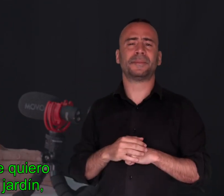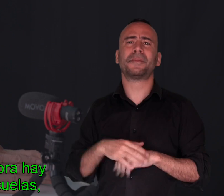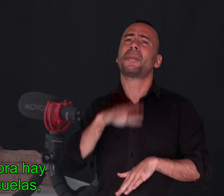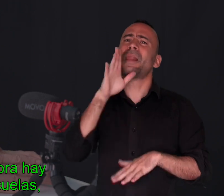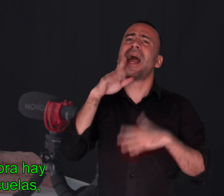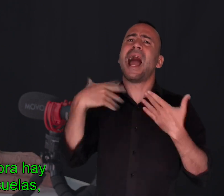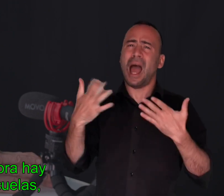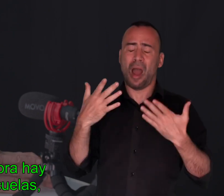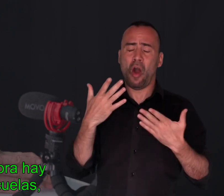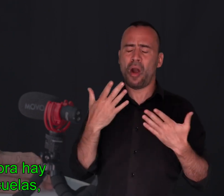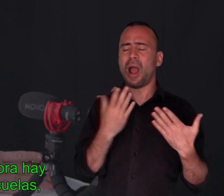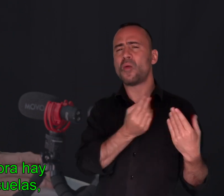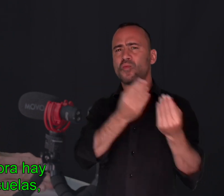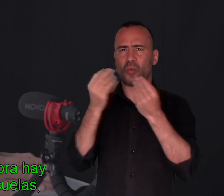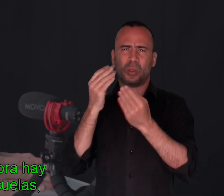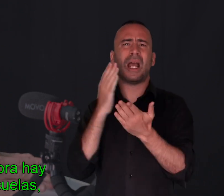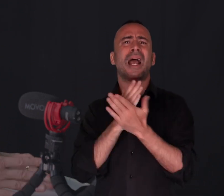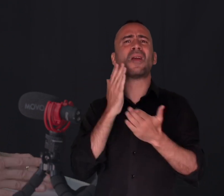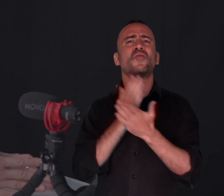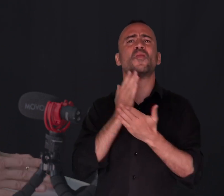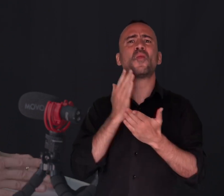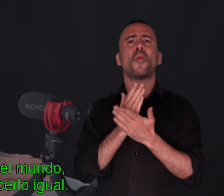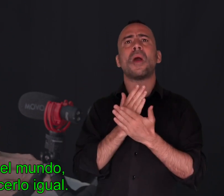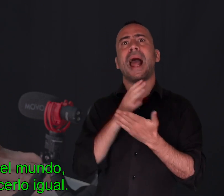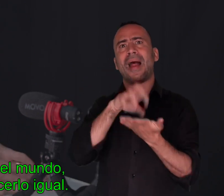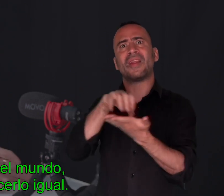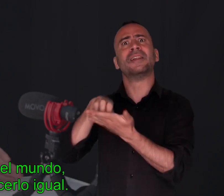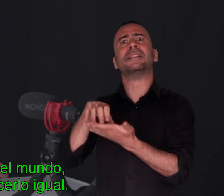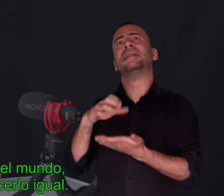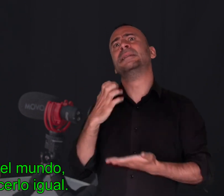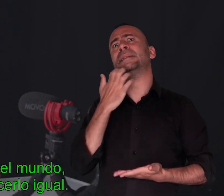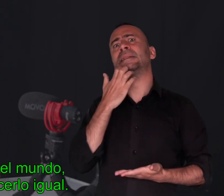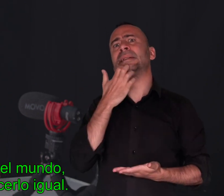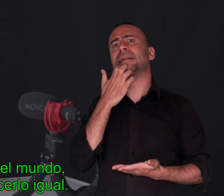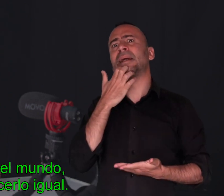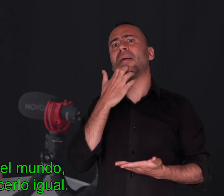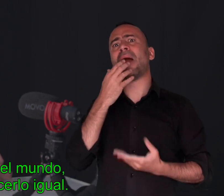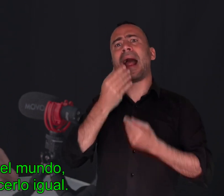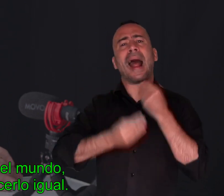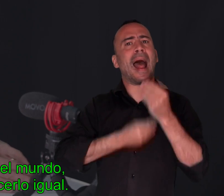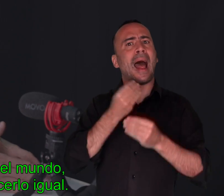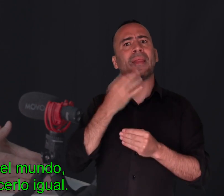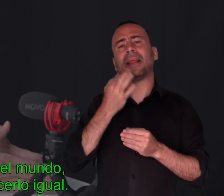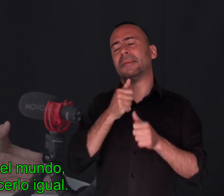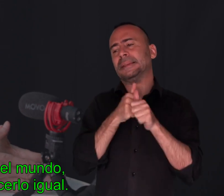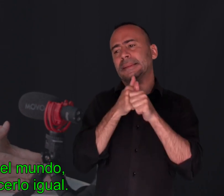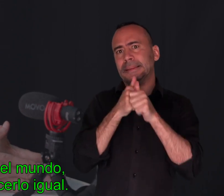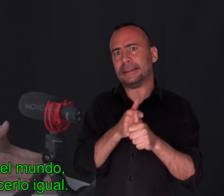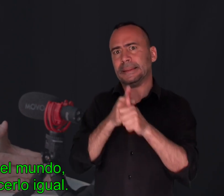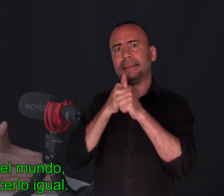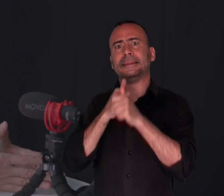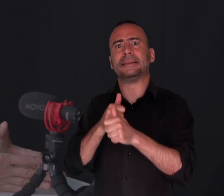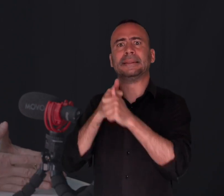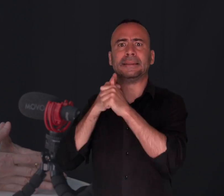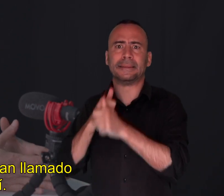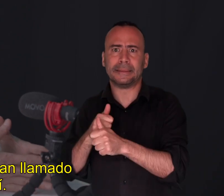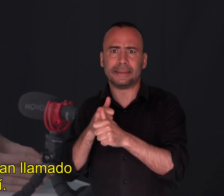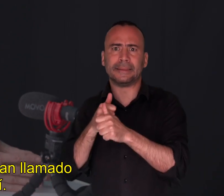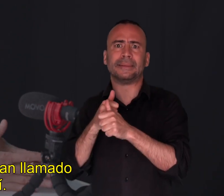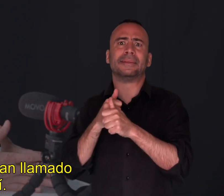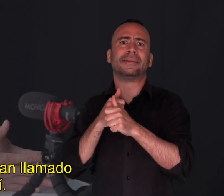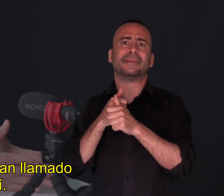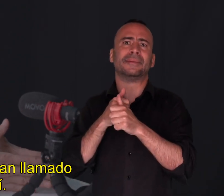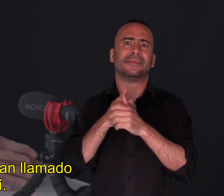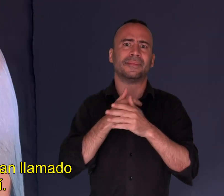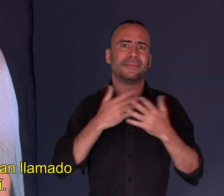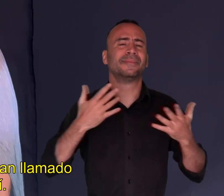jardín pero que ahora hay muchas escuelas como que que que todo el mundo que hay que hacerlo igual que